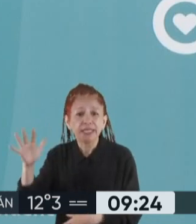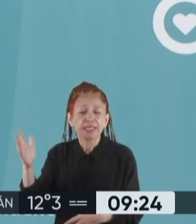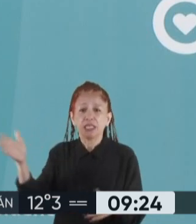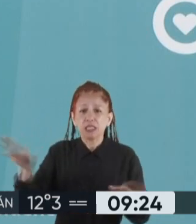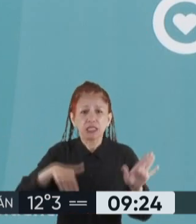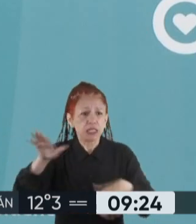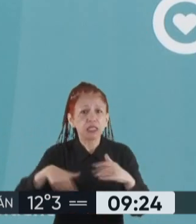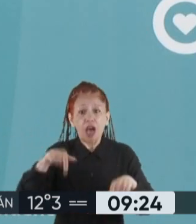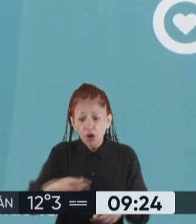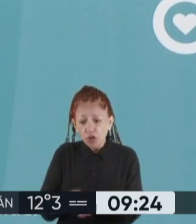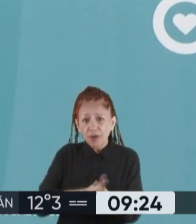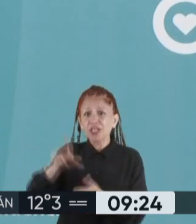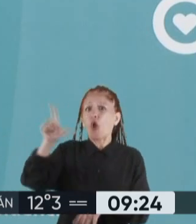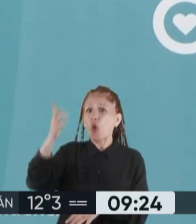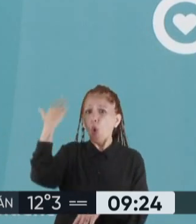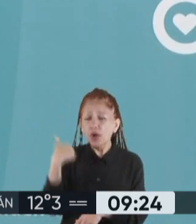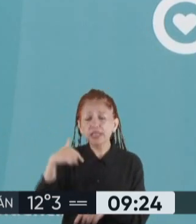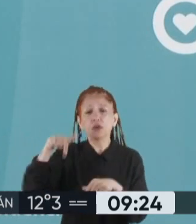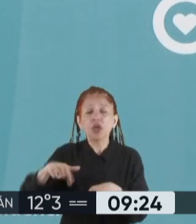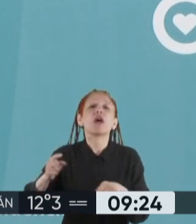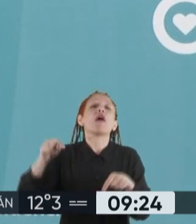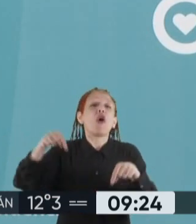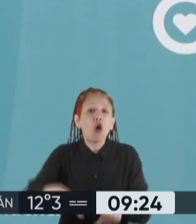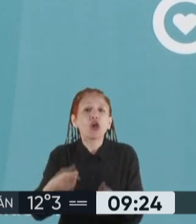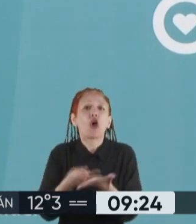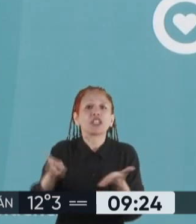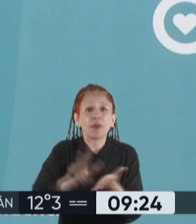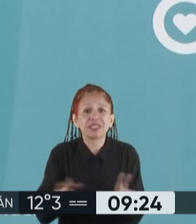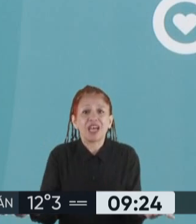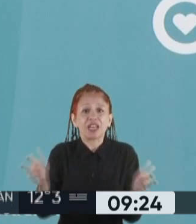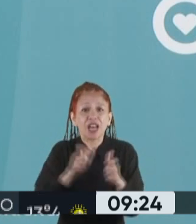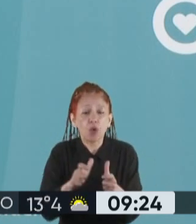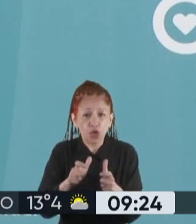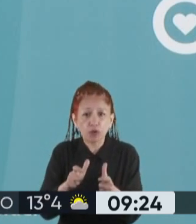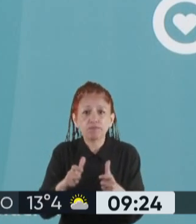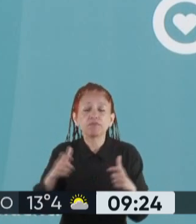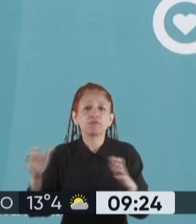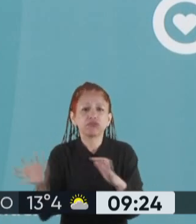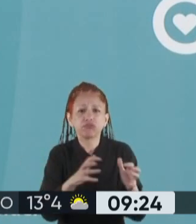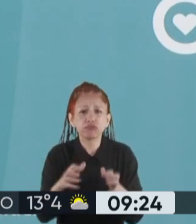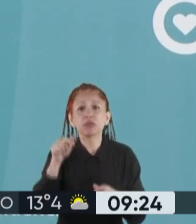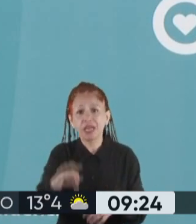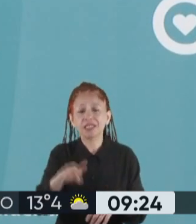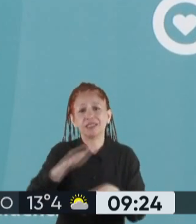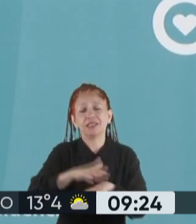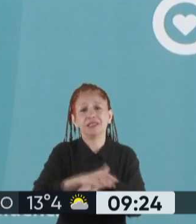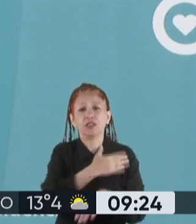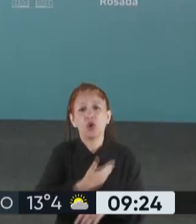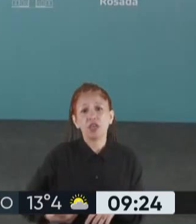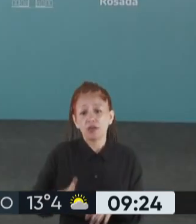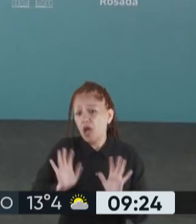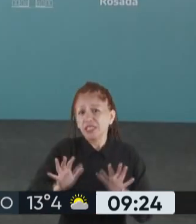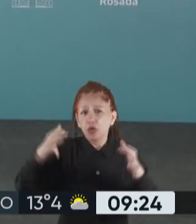Lo hizo el lunes, pasó a corte intermedio hasta el miércoles y hoy van a volver a reunirse. Ese es el rol del gobierno y ese es el rol que está cumpliendo. Muchas